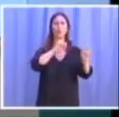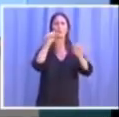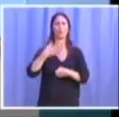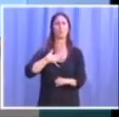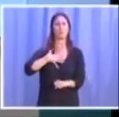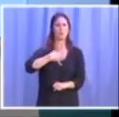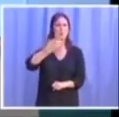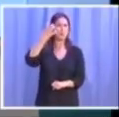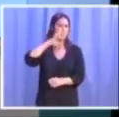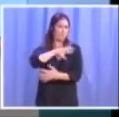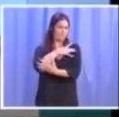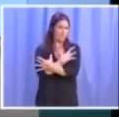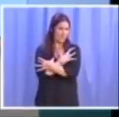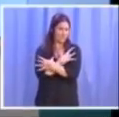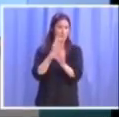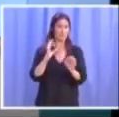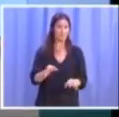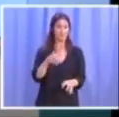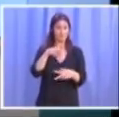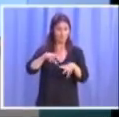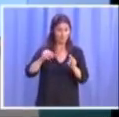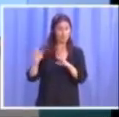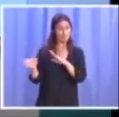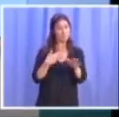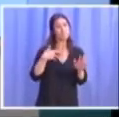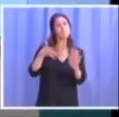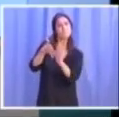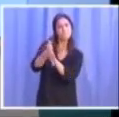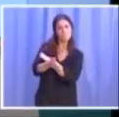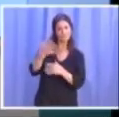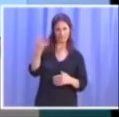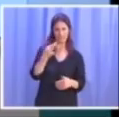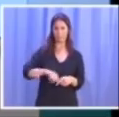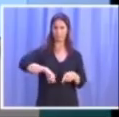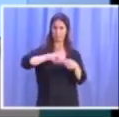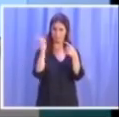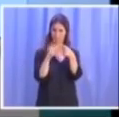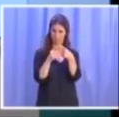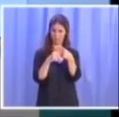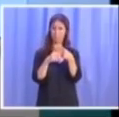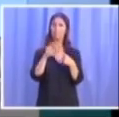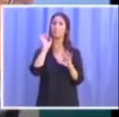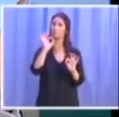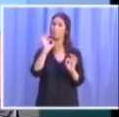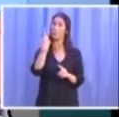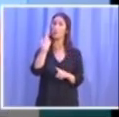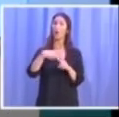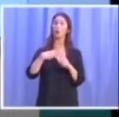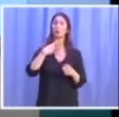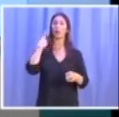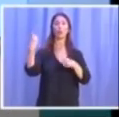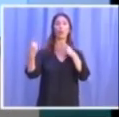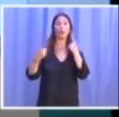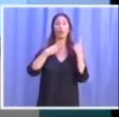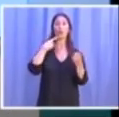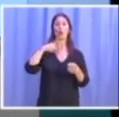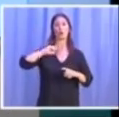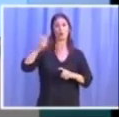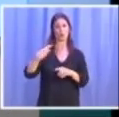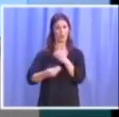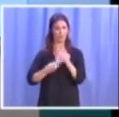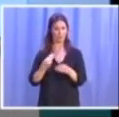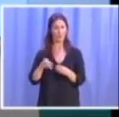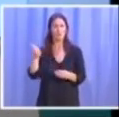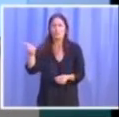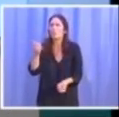mi patrona. Dicho esto, tengo que comentar lo siguiente. En primer lugar, una cosa es predicar y otra es dar trigo. ¿Cómo